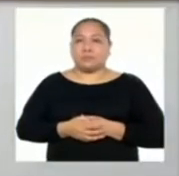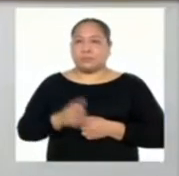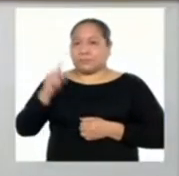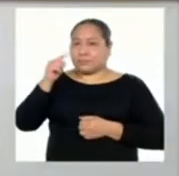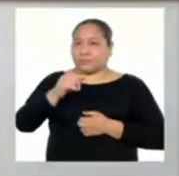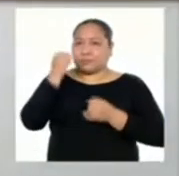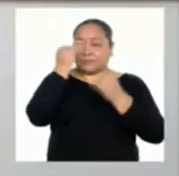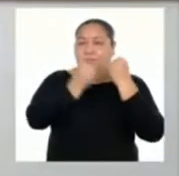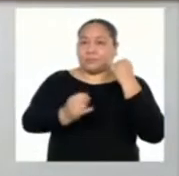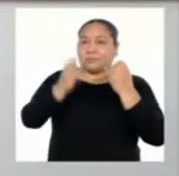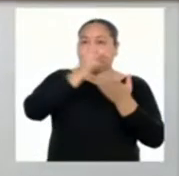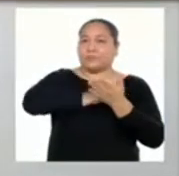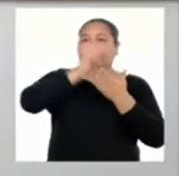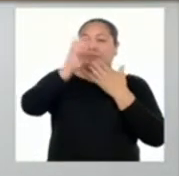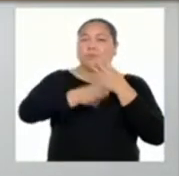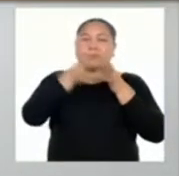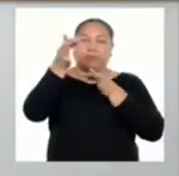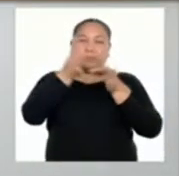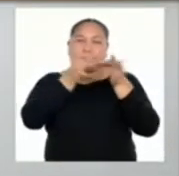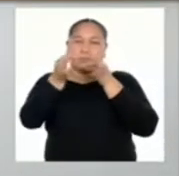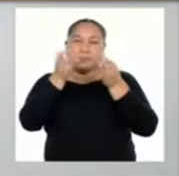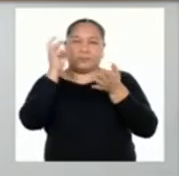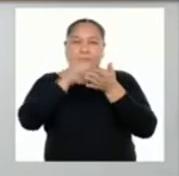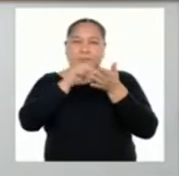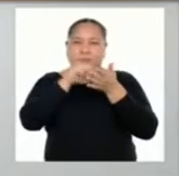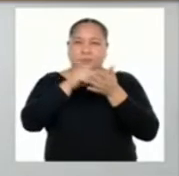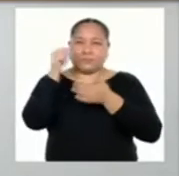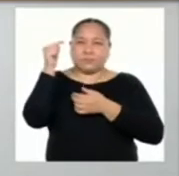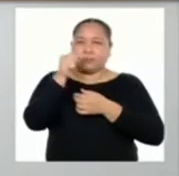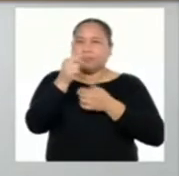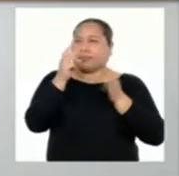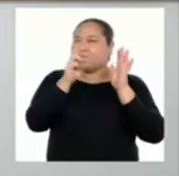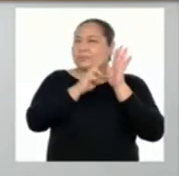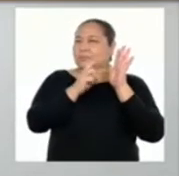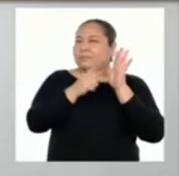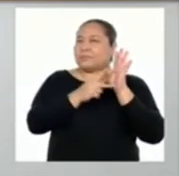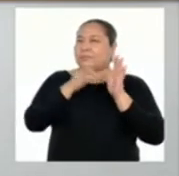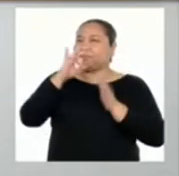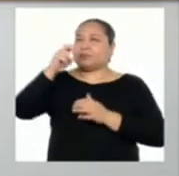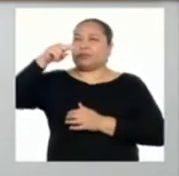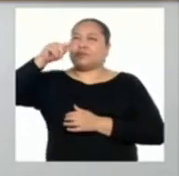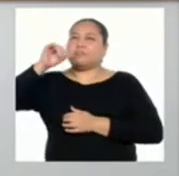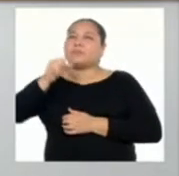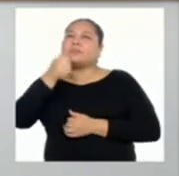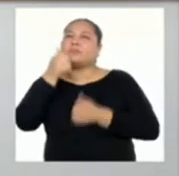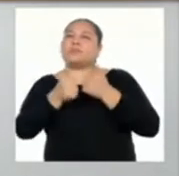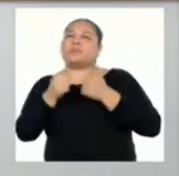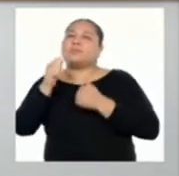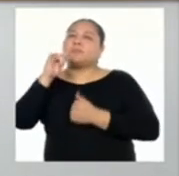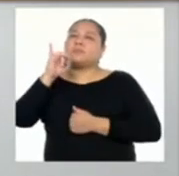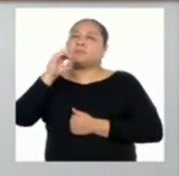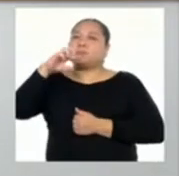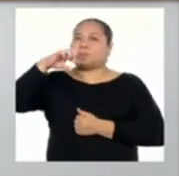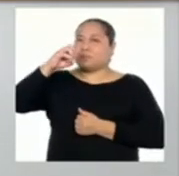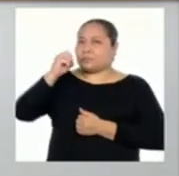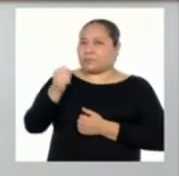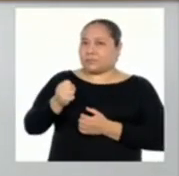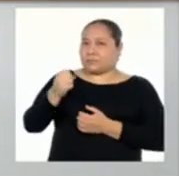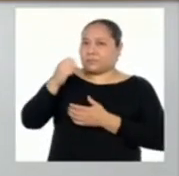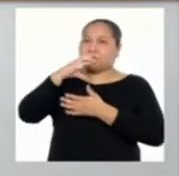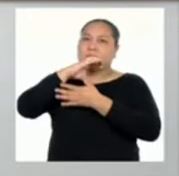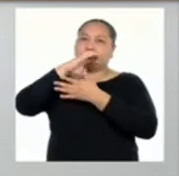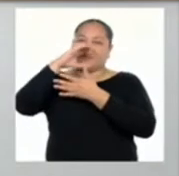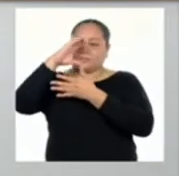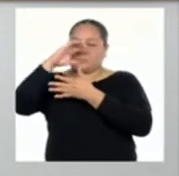Al final del programa explicaremos más a detalle qué son las fuentes y sus tipos. Lee el siguiente